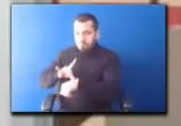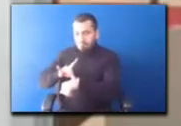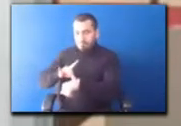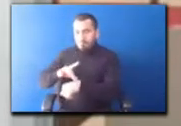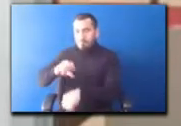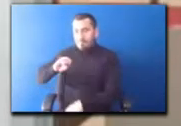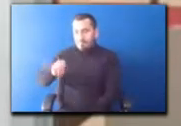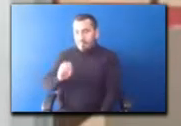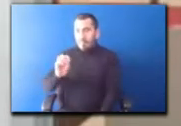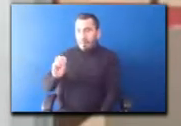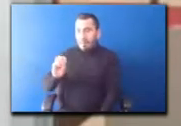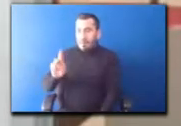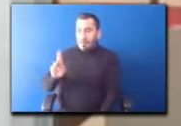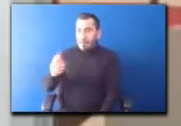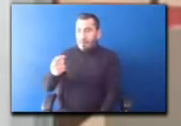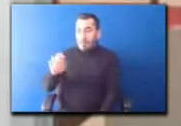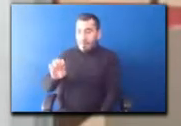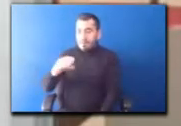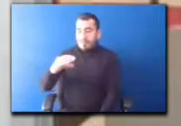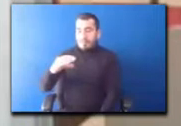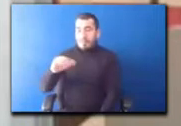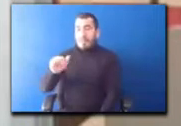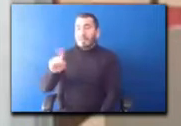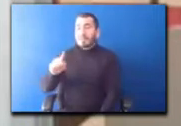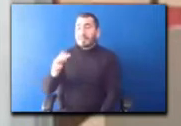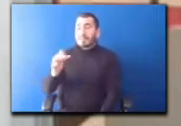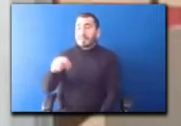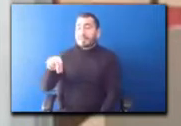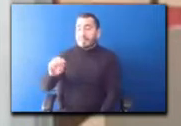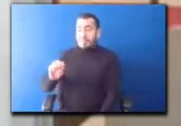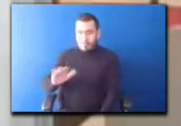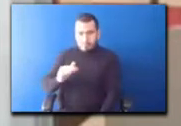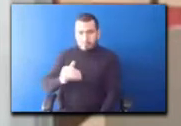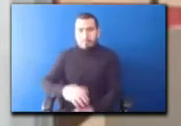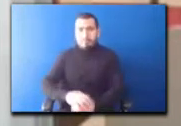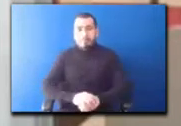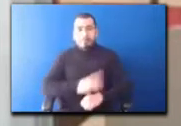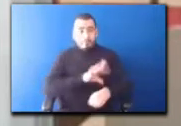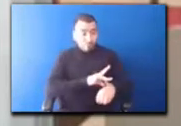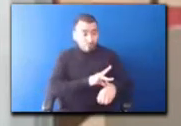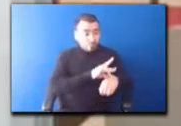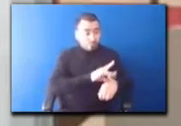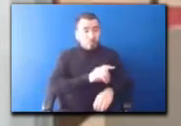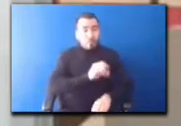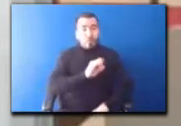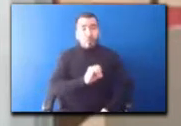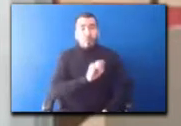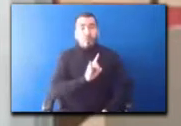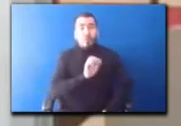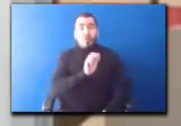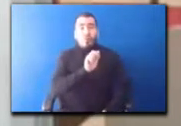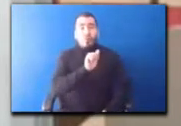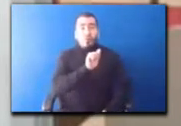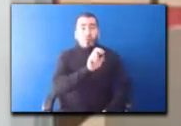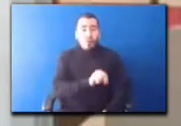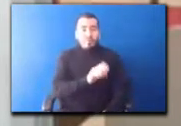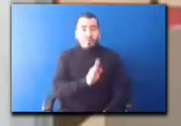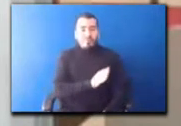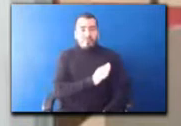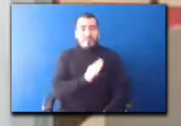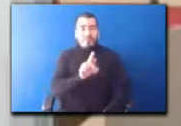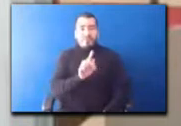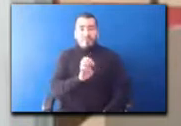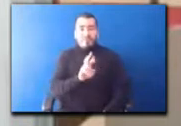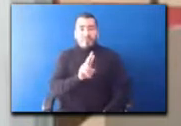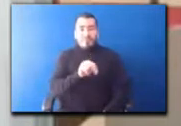Jorge Castaño, doctor Juan Fernando Montañez,